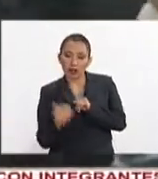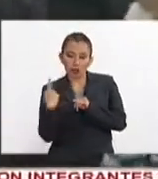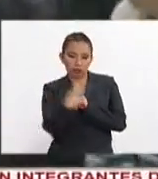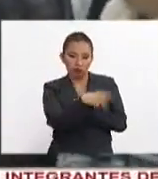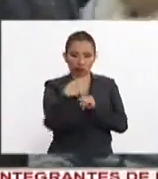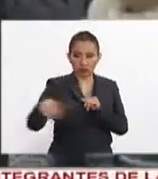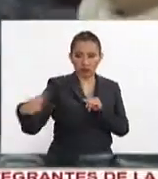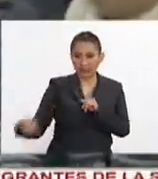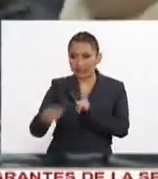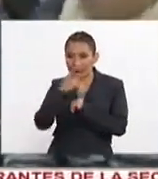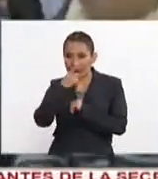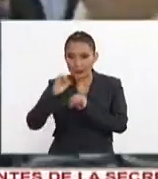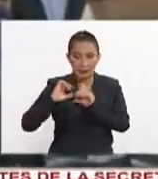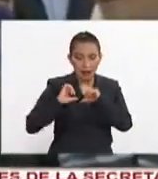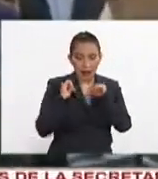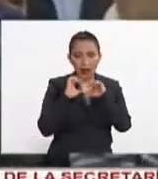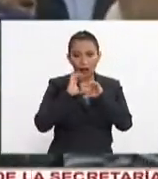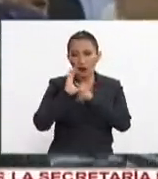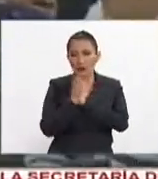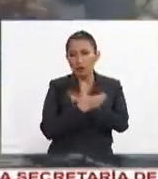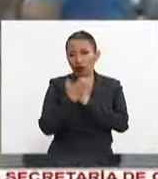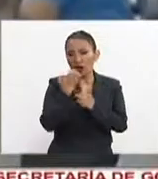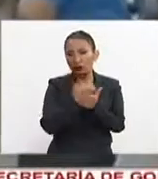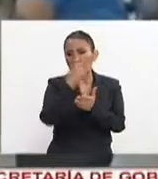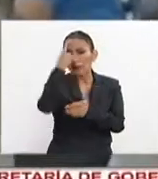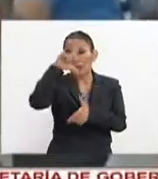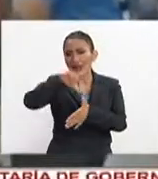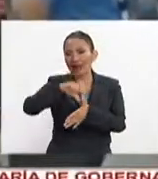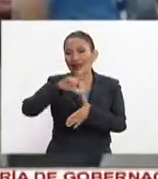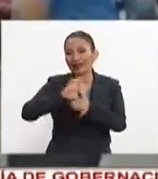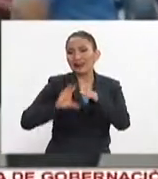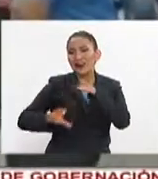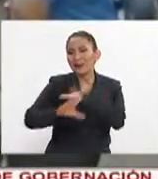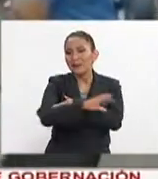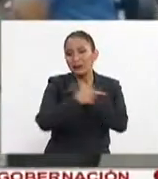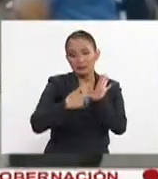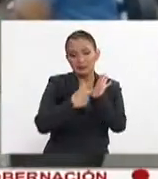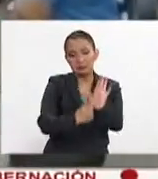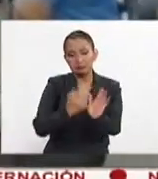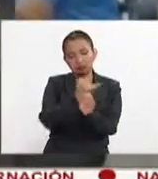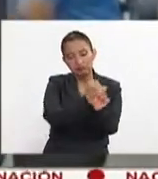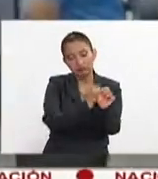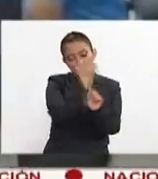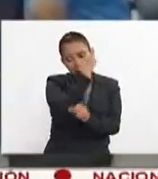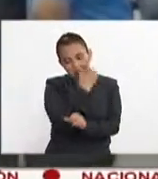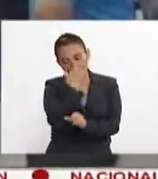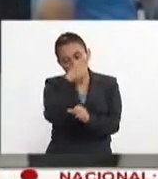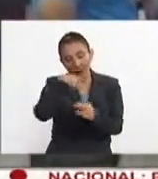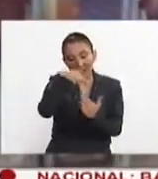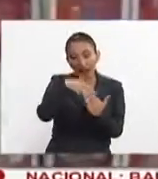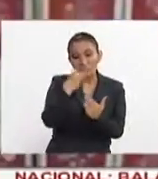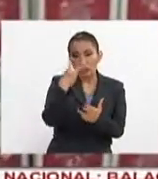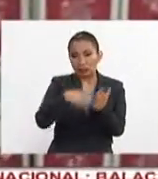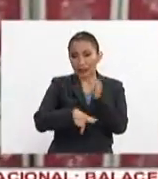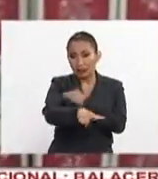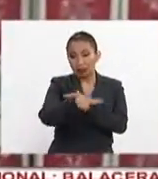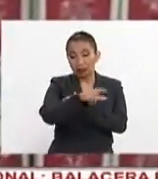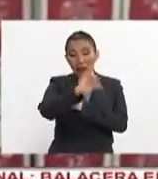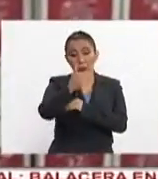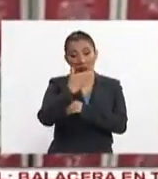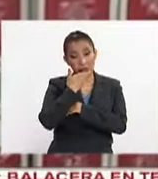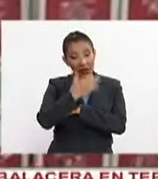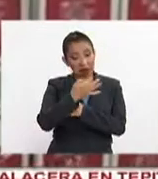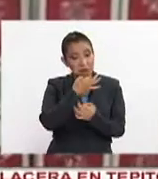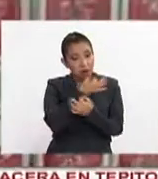1.1%, así lo señaló la Comisión Económica para América Latina y el Caribe al presentar el estudio económico para la región 2017. Otro